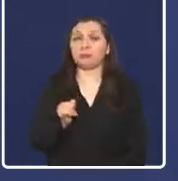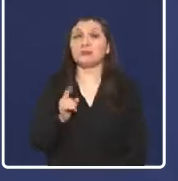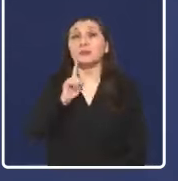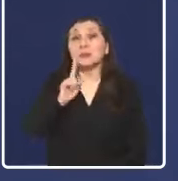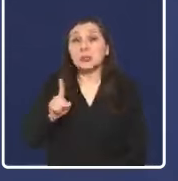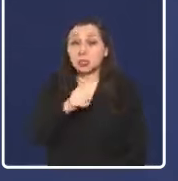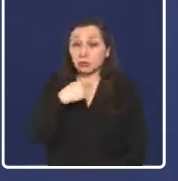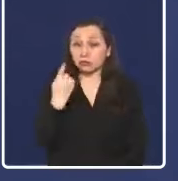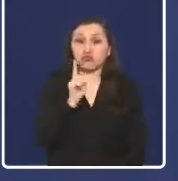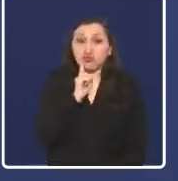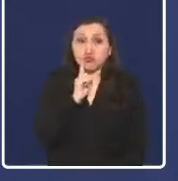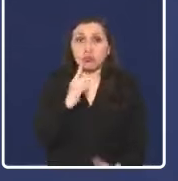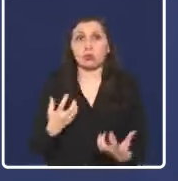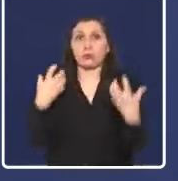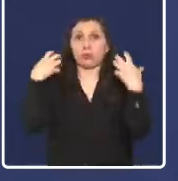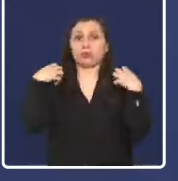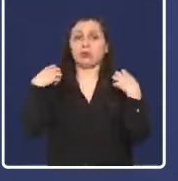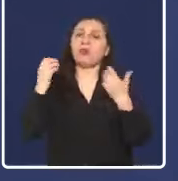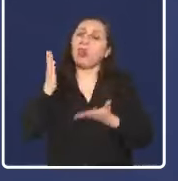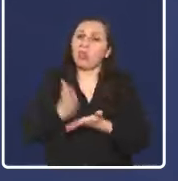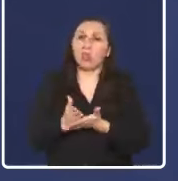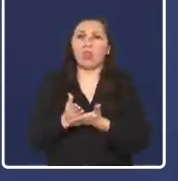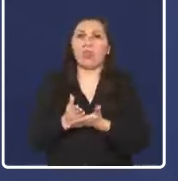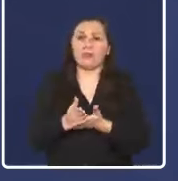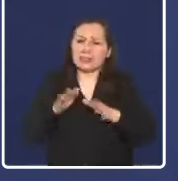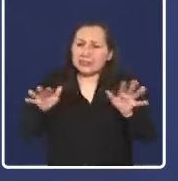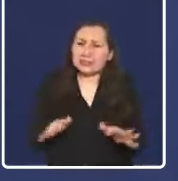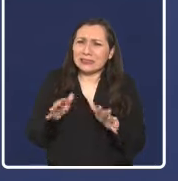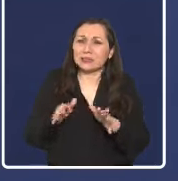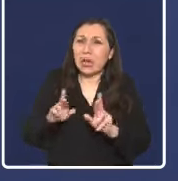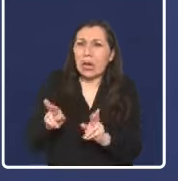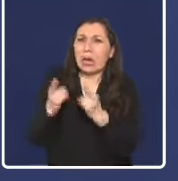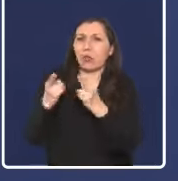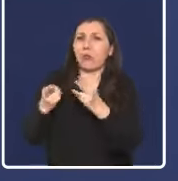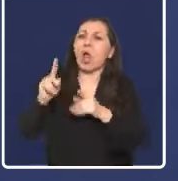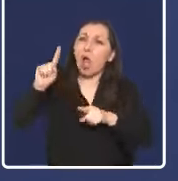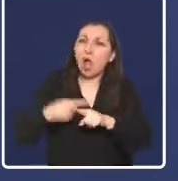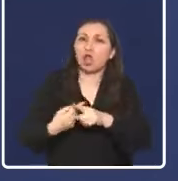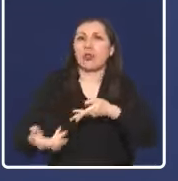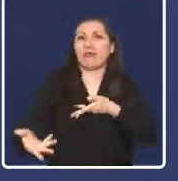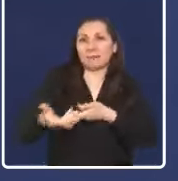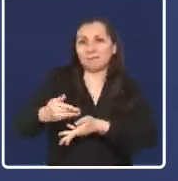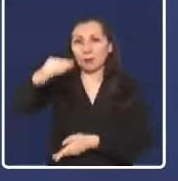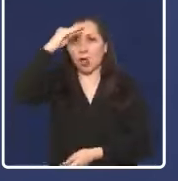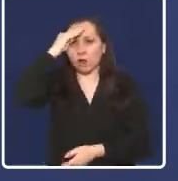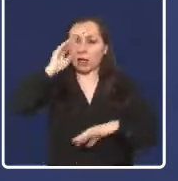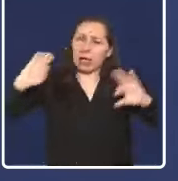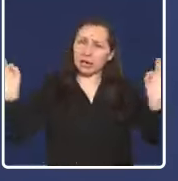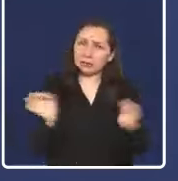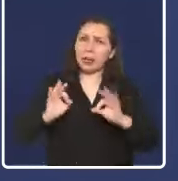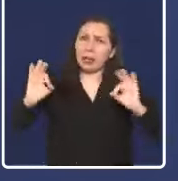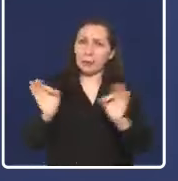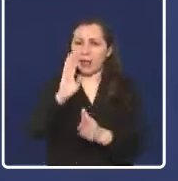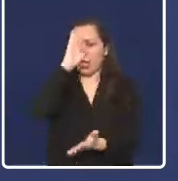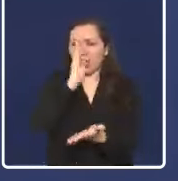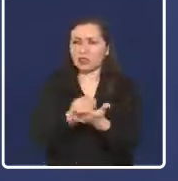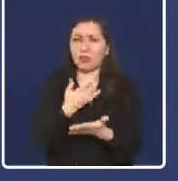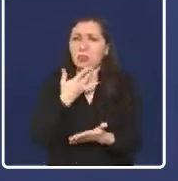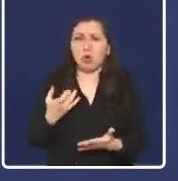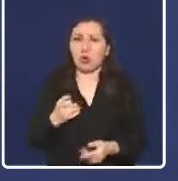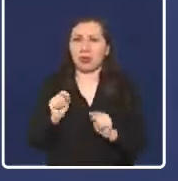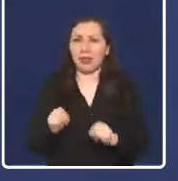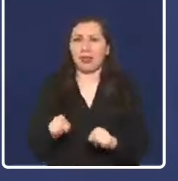quienes tenemos responsabilidades, tenemos el deber de hacer todos los esfuerzos por recuperar esa confianza y explicar las decisiones que